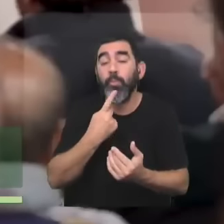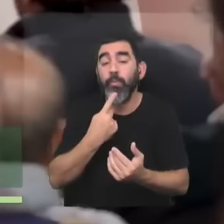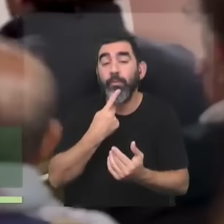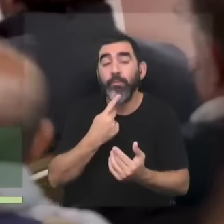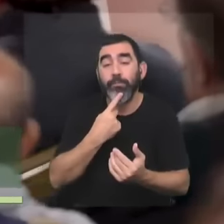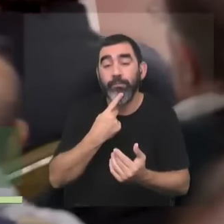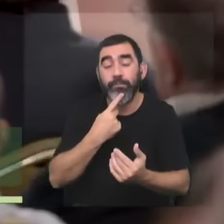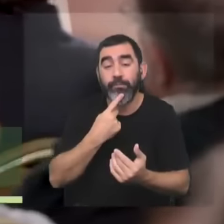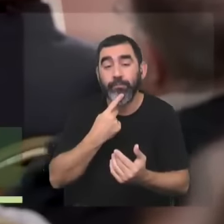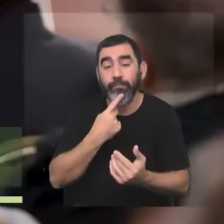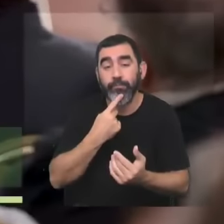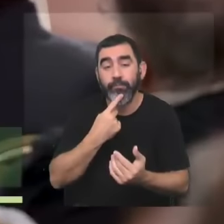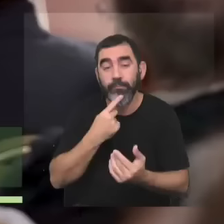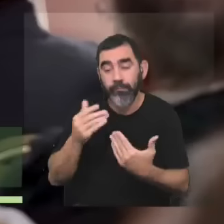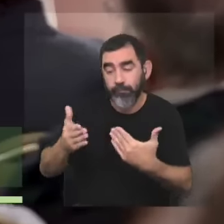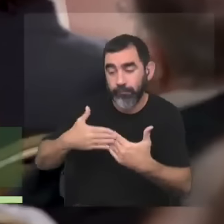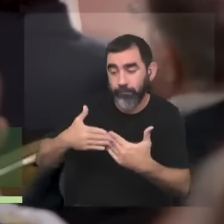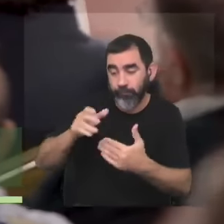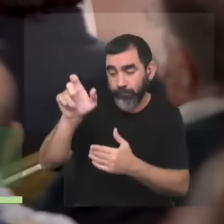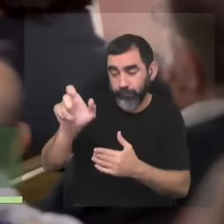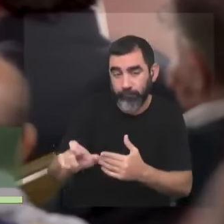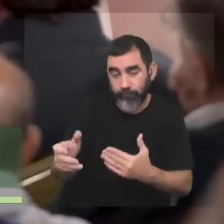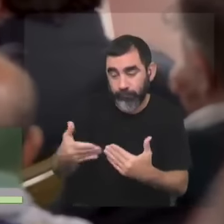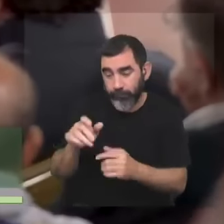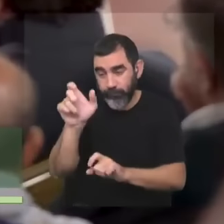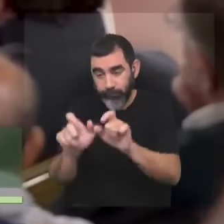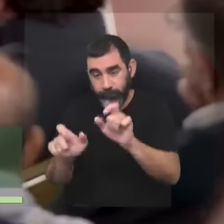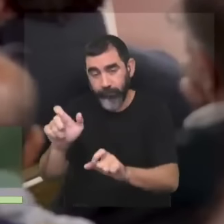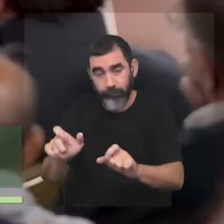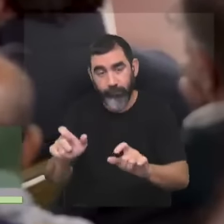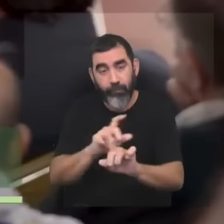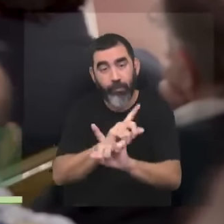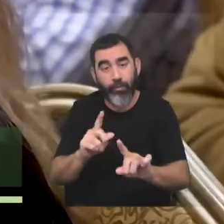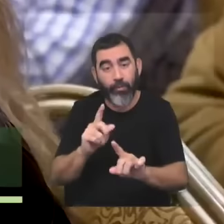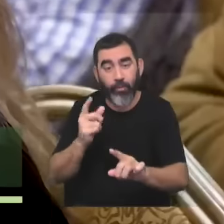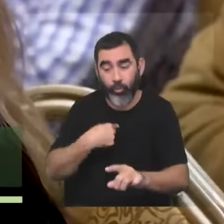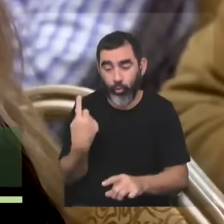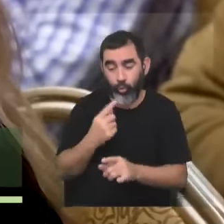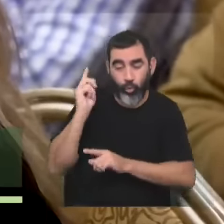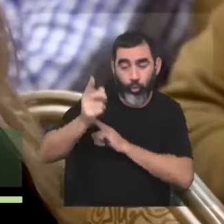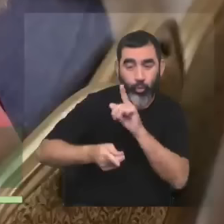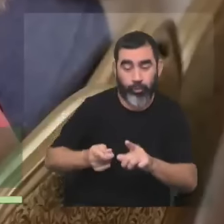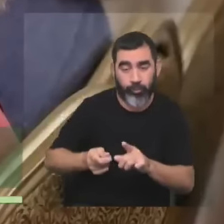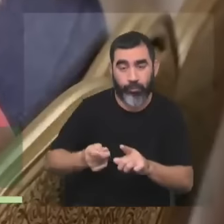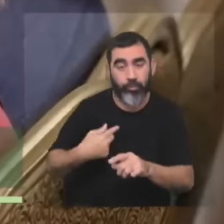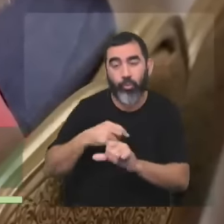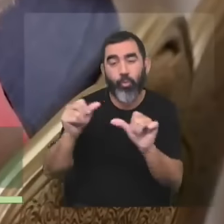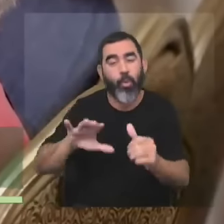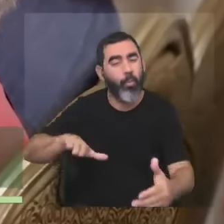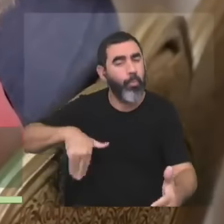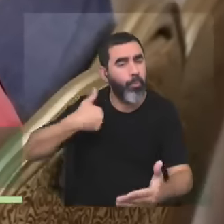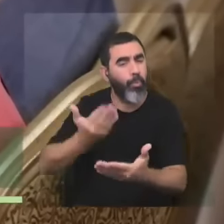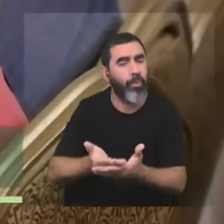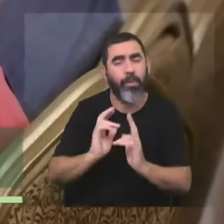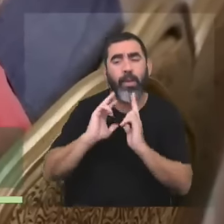que está en cercanía que está al lado de la gente que no es unidireccional que nosotros no hacemos una propuesta la